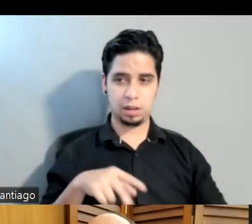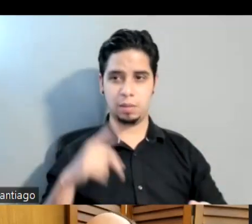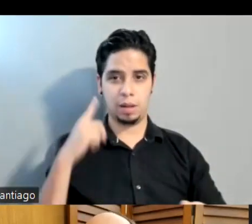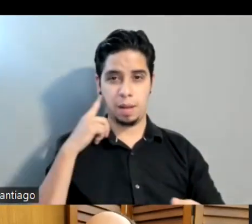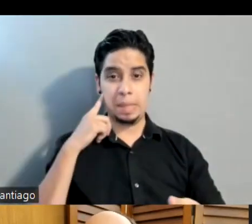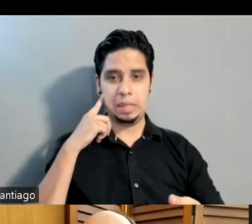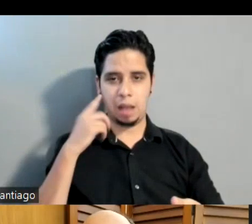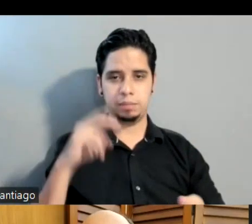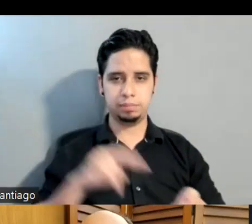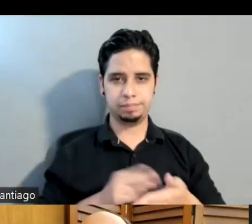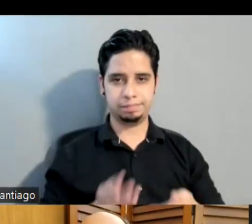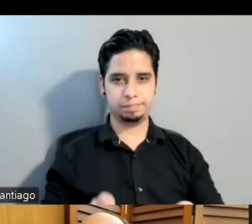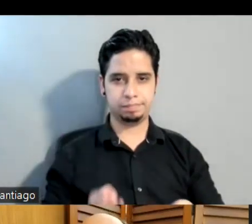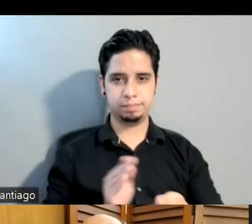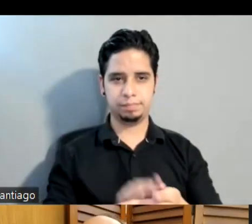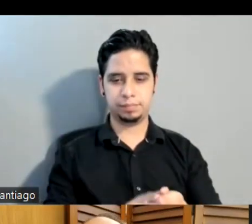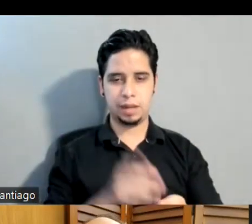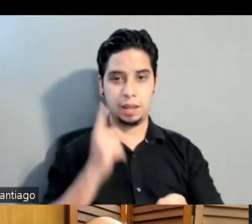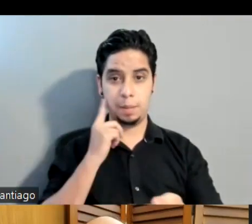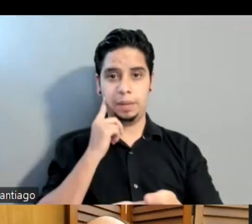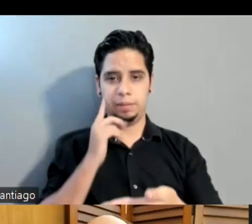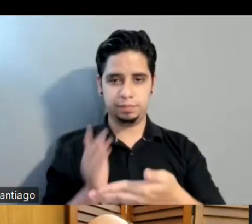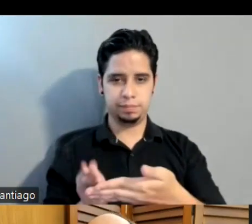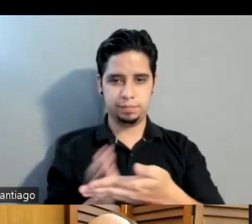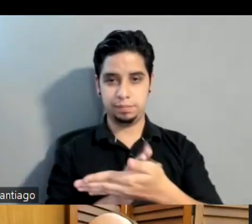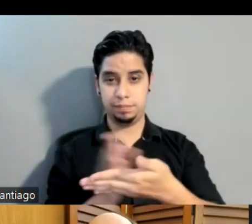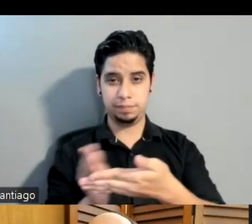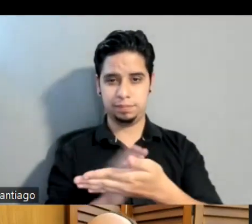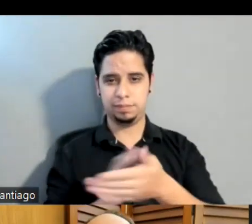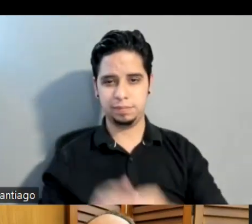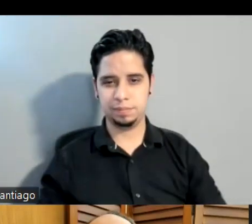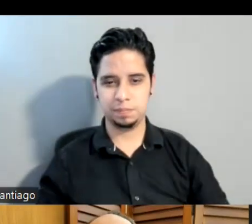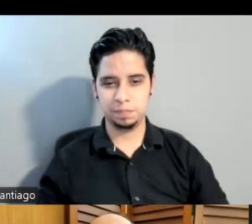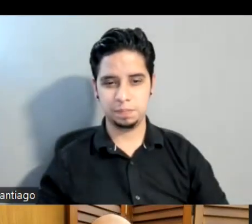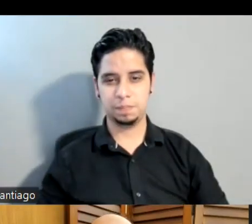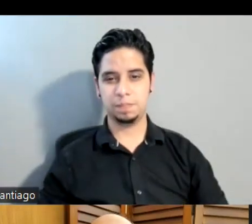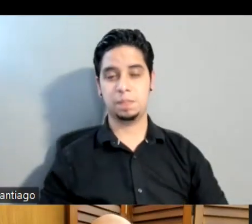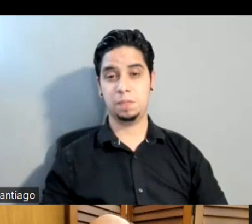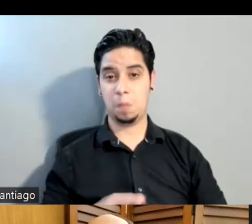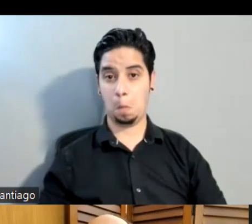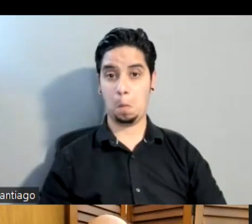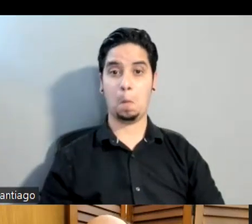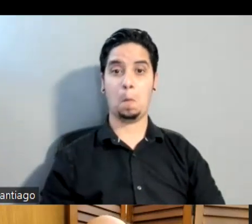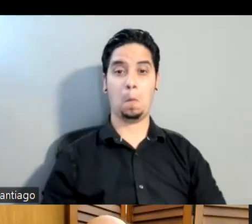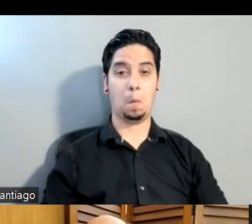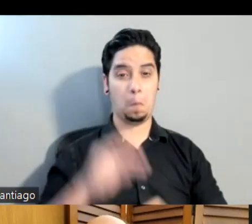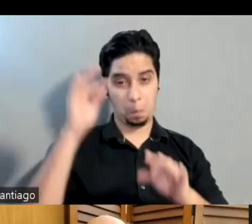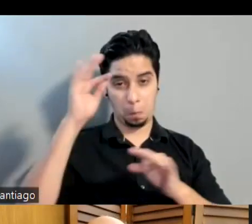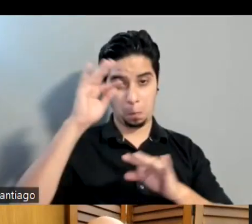campanita. Así que, pero Jorge, no, ve cómo hace no, Jorge. Por eso le di el brief. Pero eso